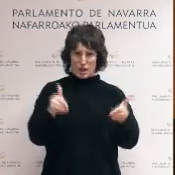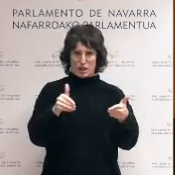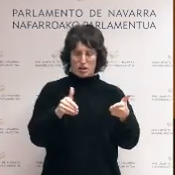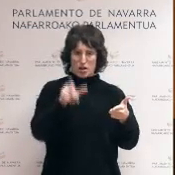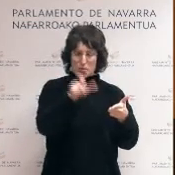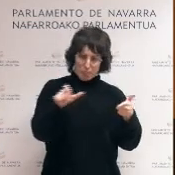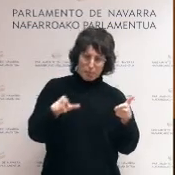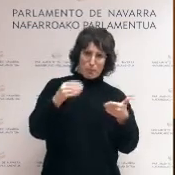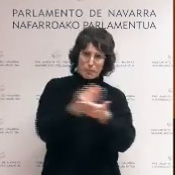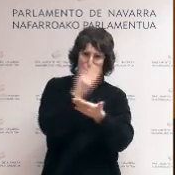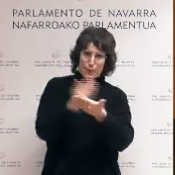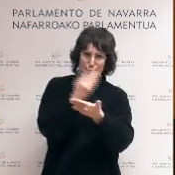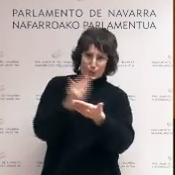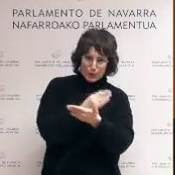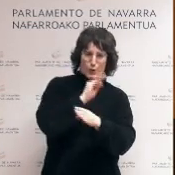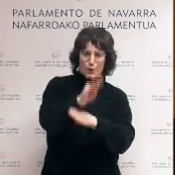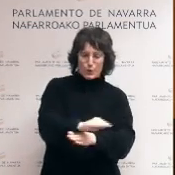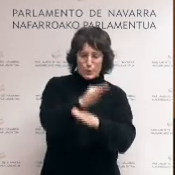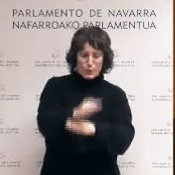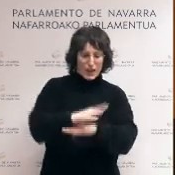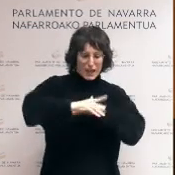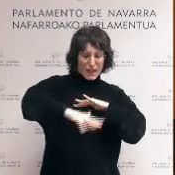el suelo y el medio.